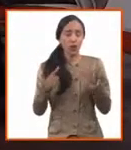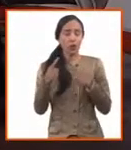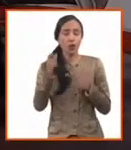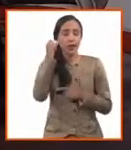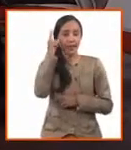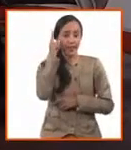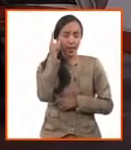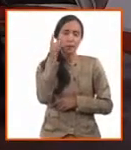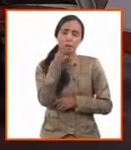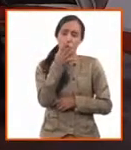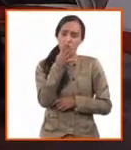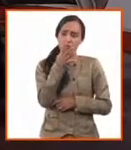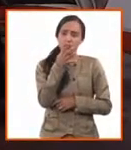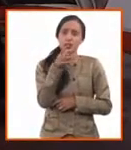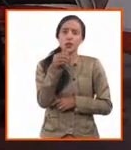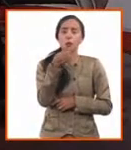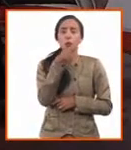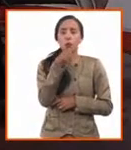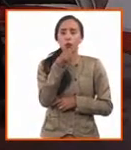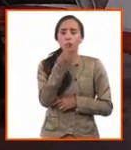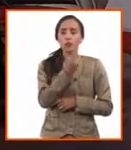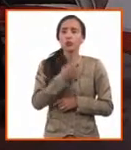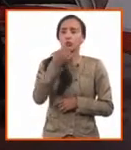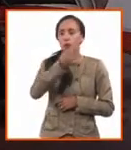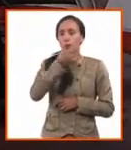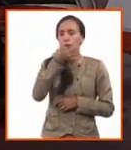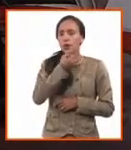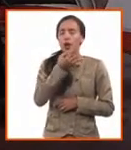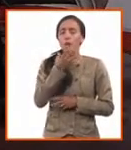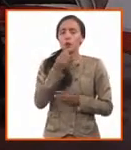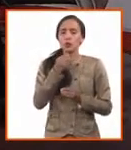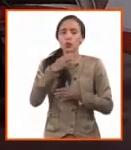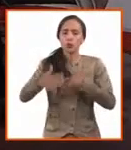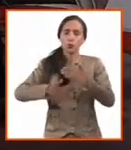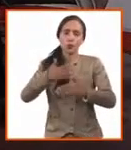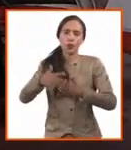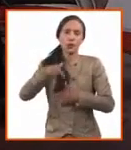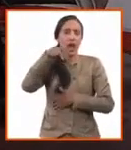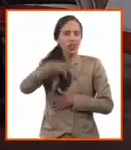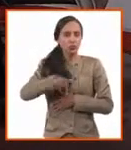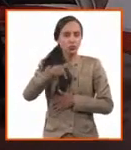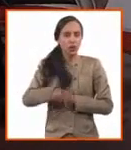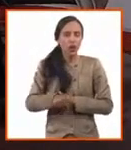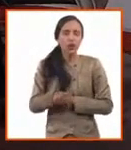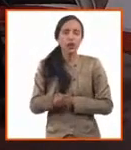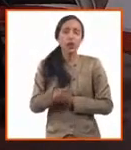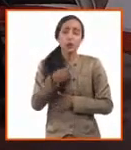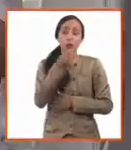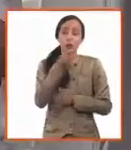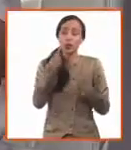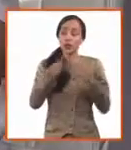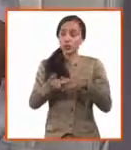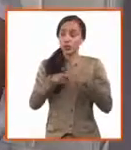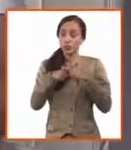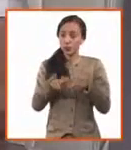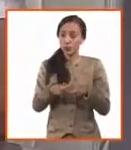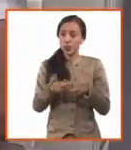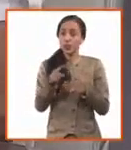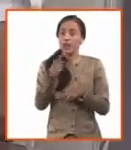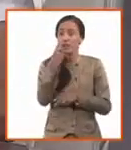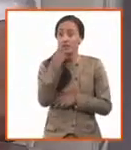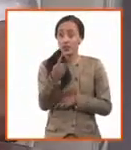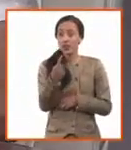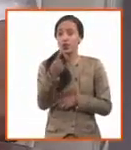hay algunas ideas claves que me parece que nos sirven para explicar muchos de nuestros problemas actuales y para tratar de superarlos y para tratar de afrontarlos de una